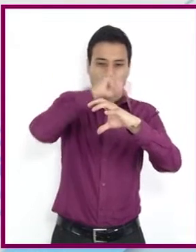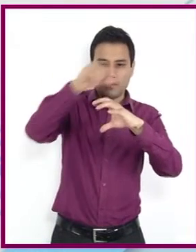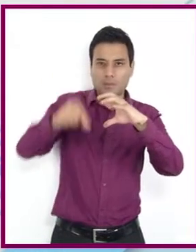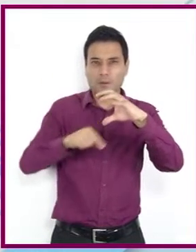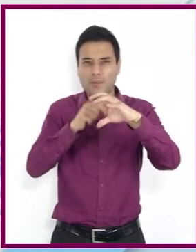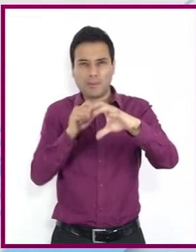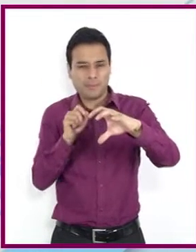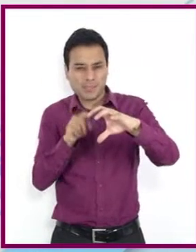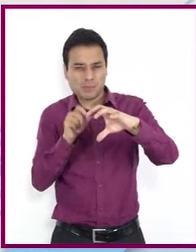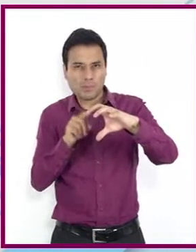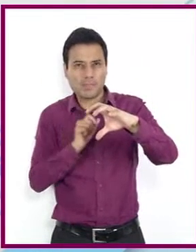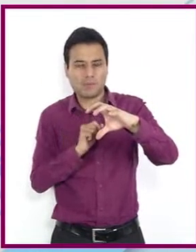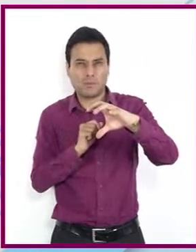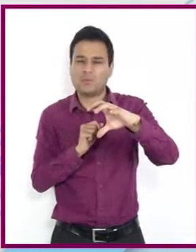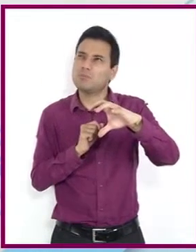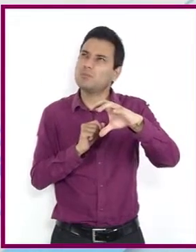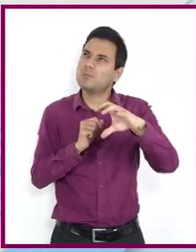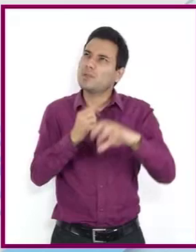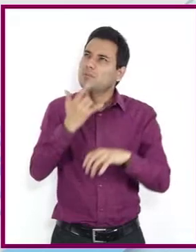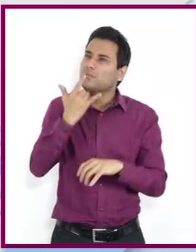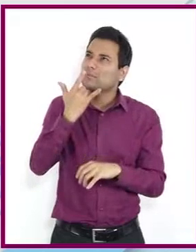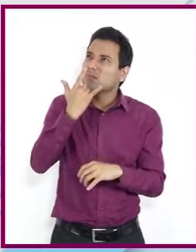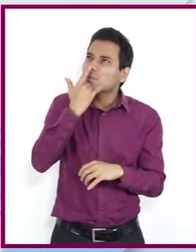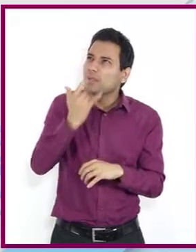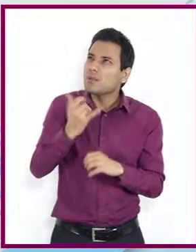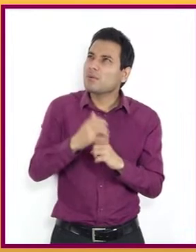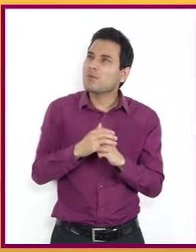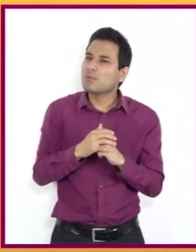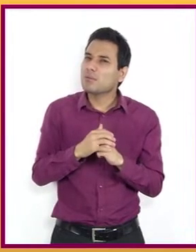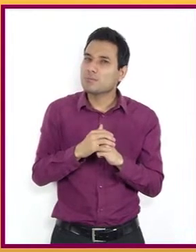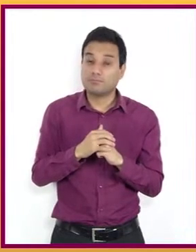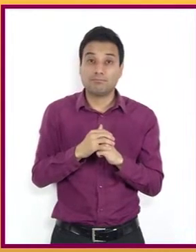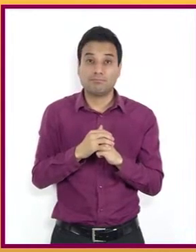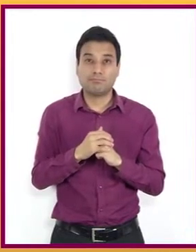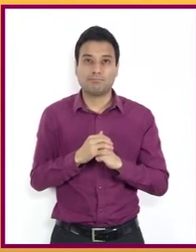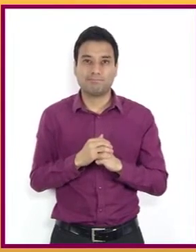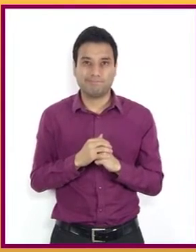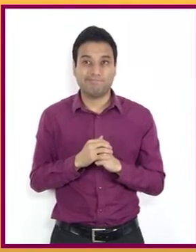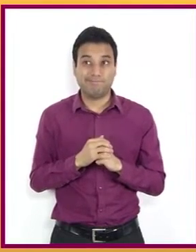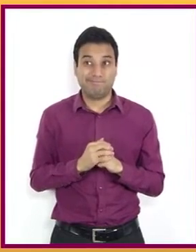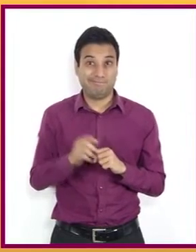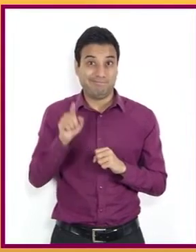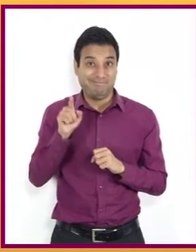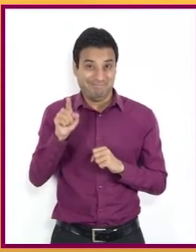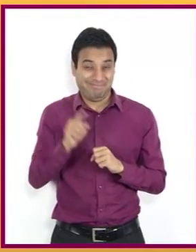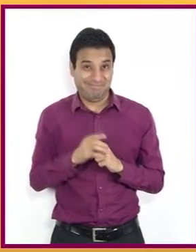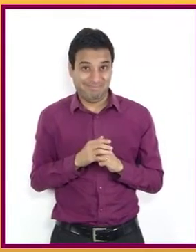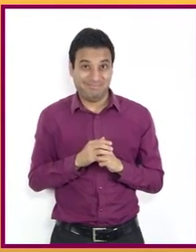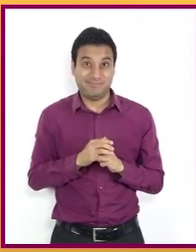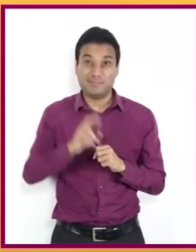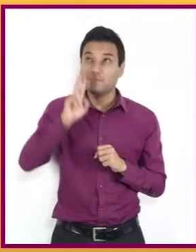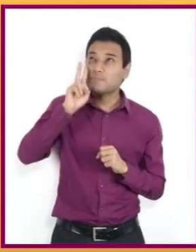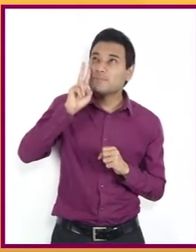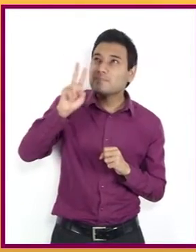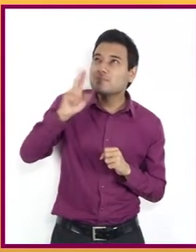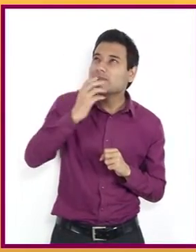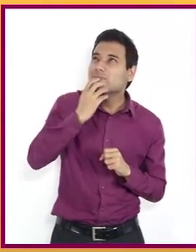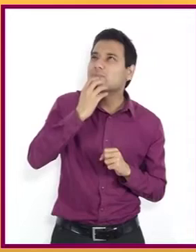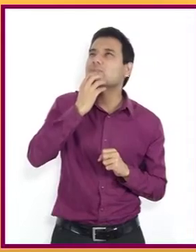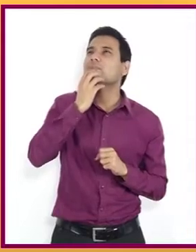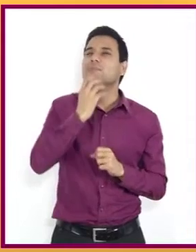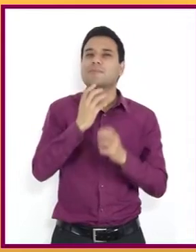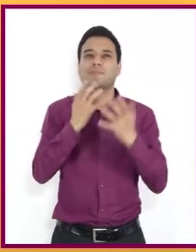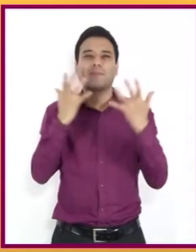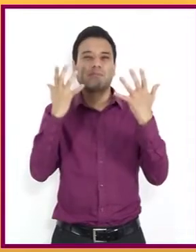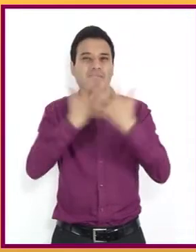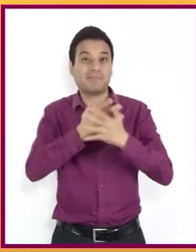posición respecto a las otras estrellas y al planeta. Galileo determinó que lo que había estado observando no